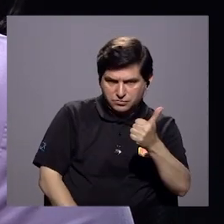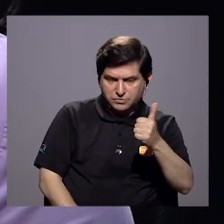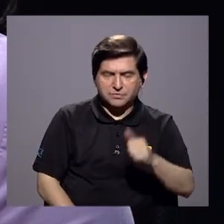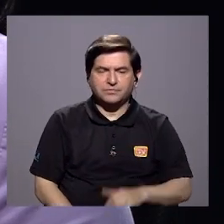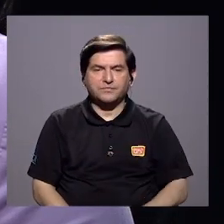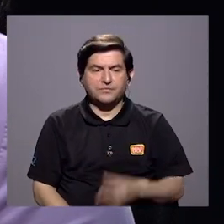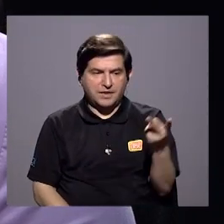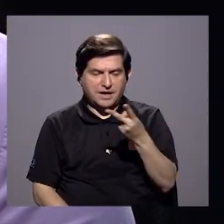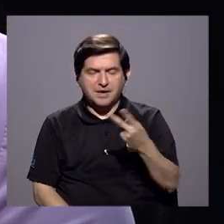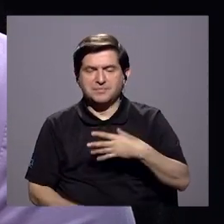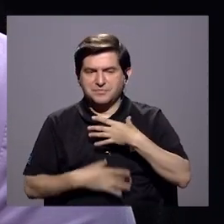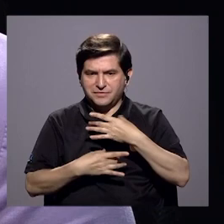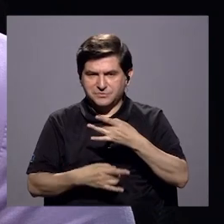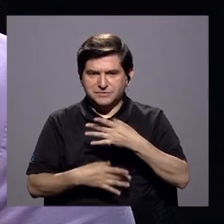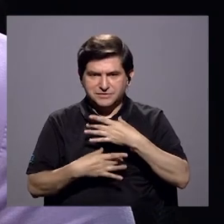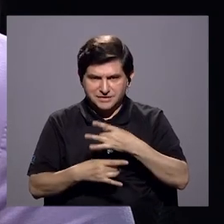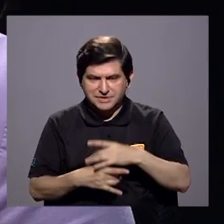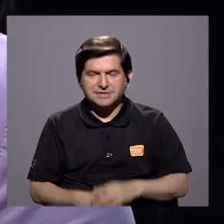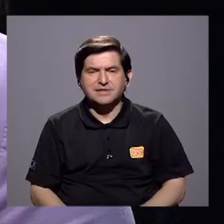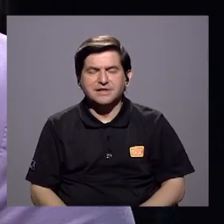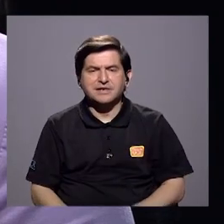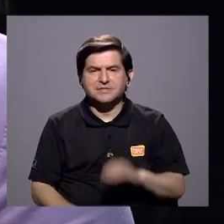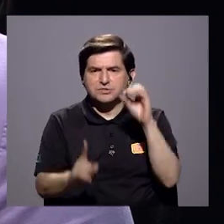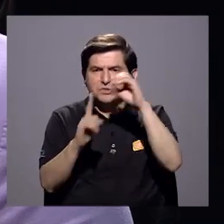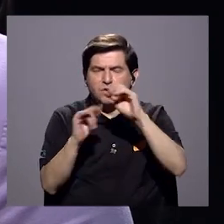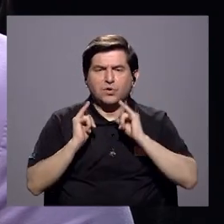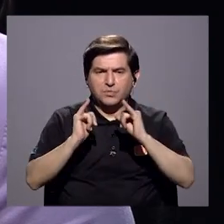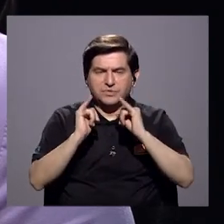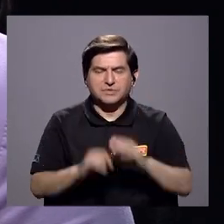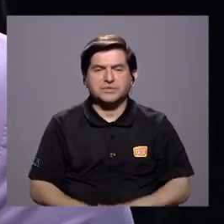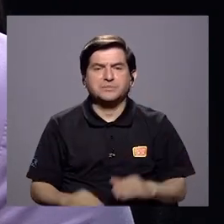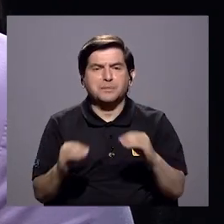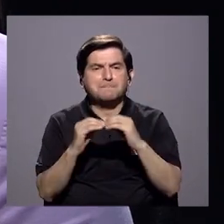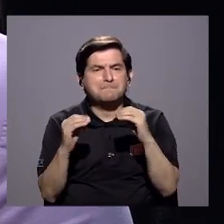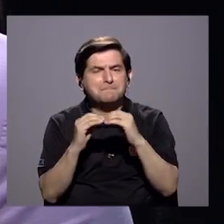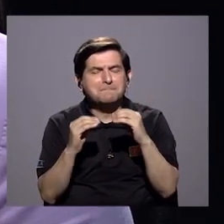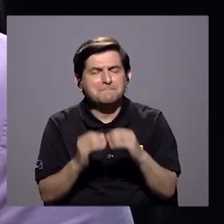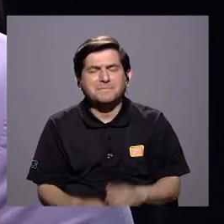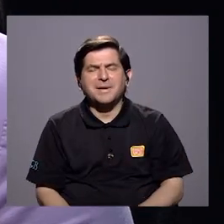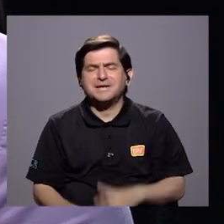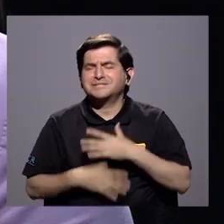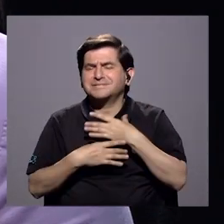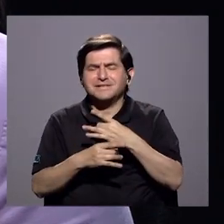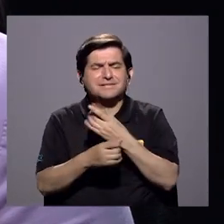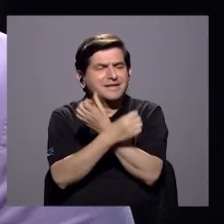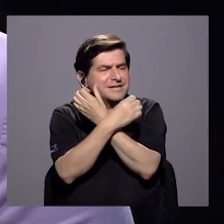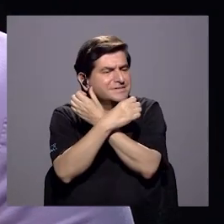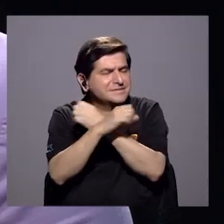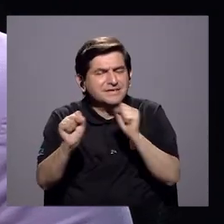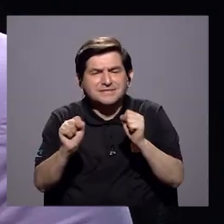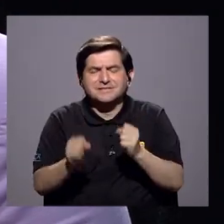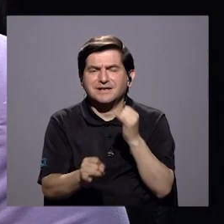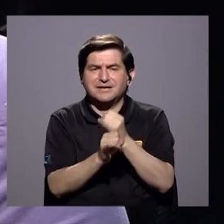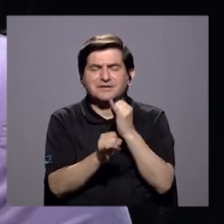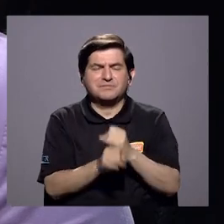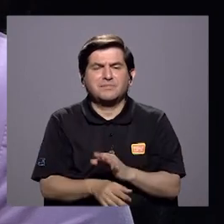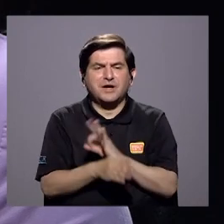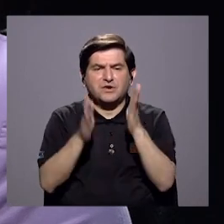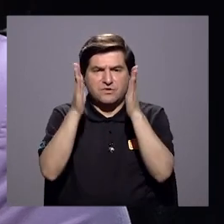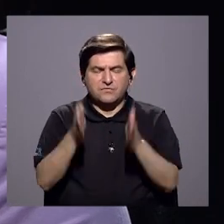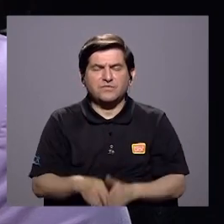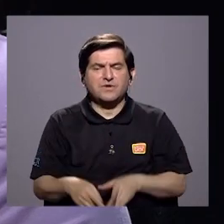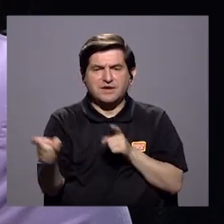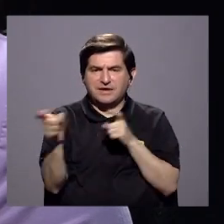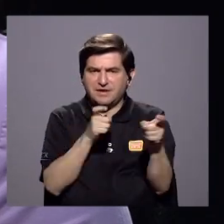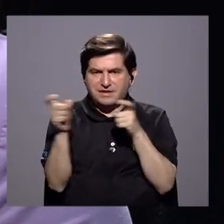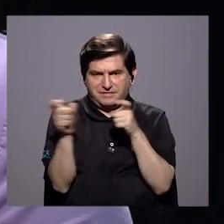ambas partes entendimos que compartimos el mismo objetivo. Los más interesados en salvar la organización son los funcionarios y la